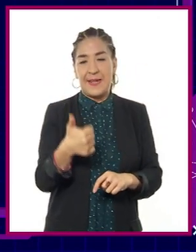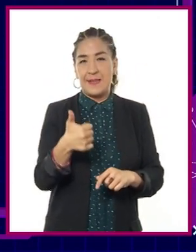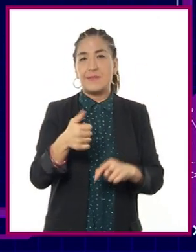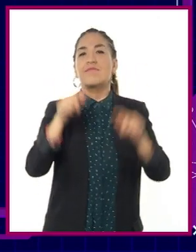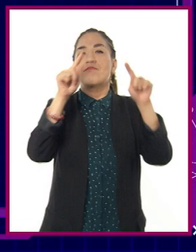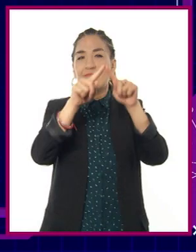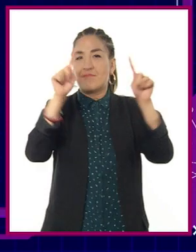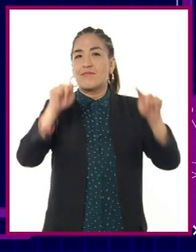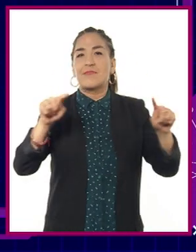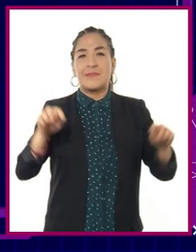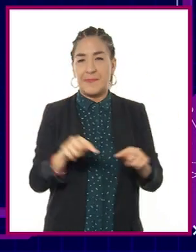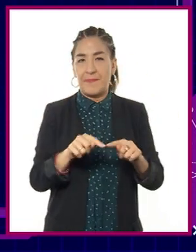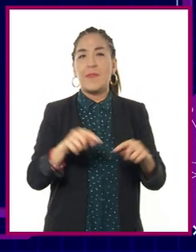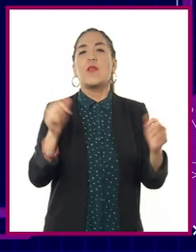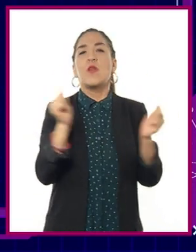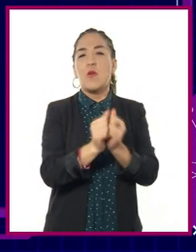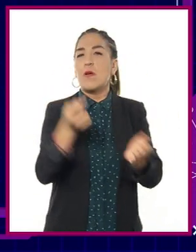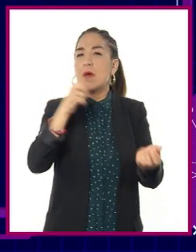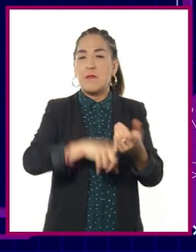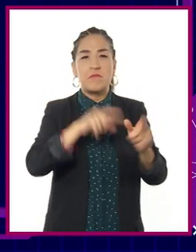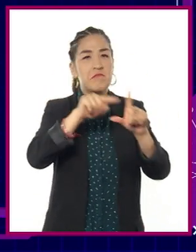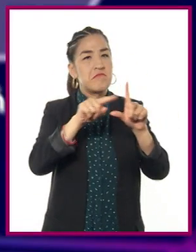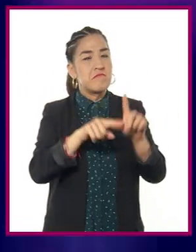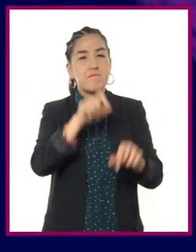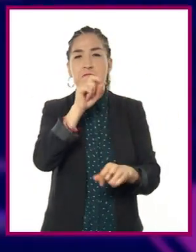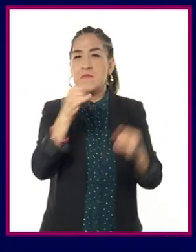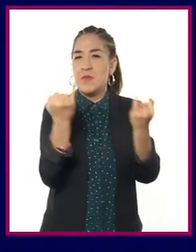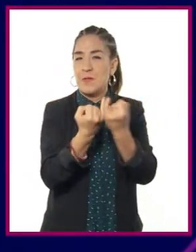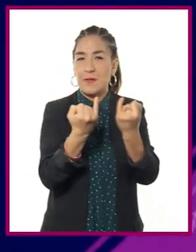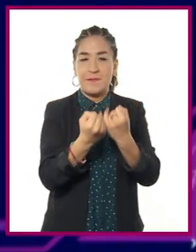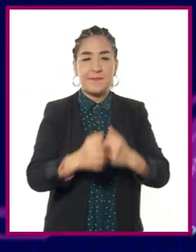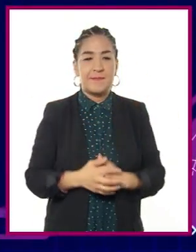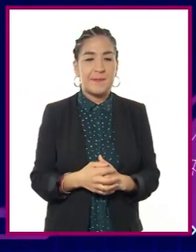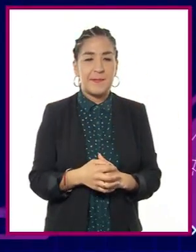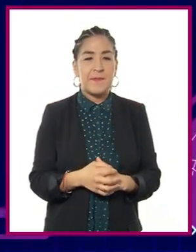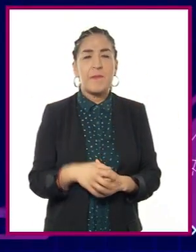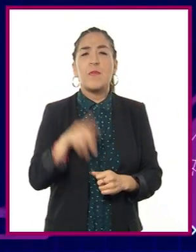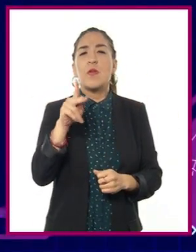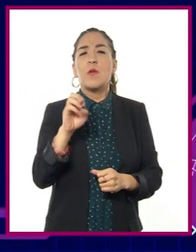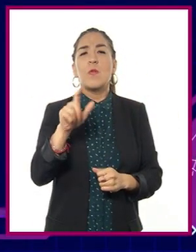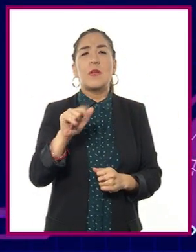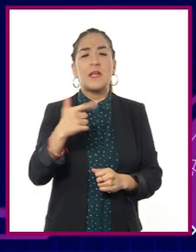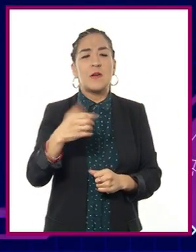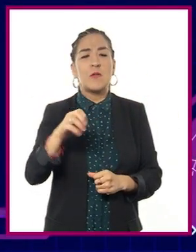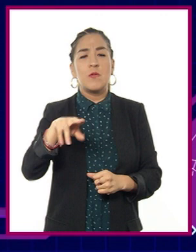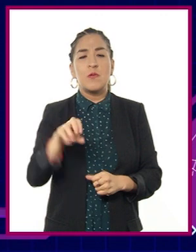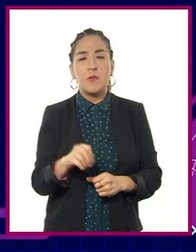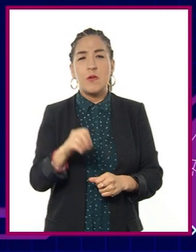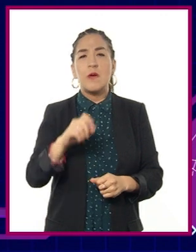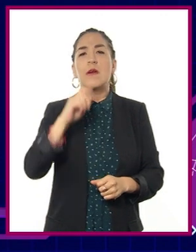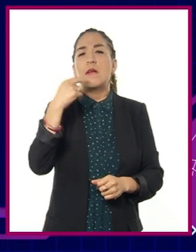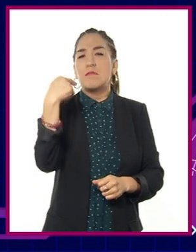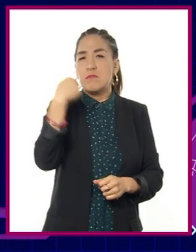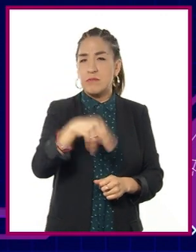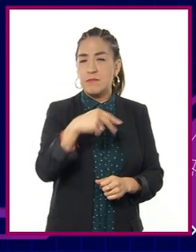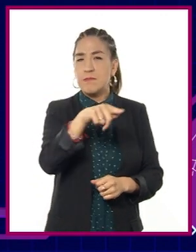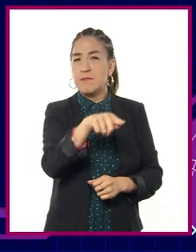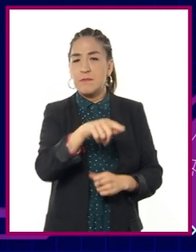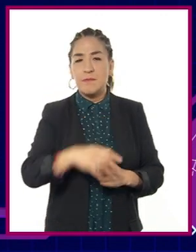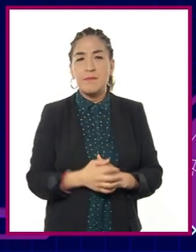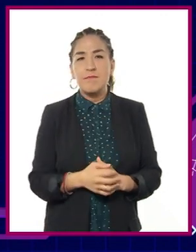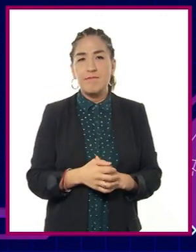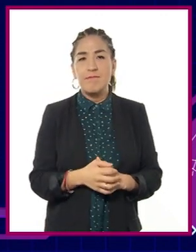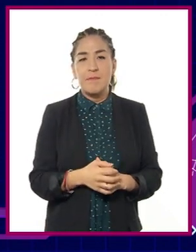ambos con ángulos interiores iguales. Los polígonos regulares reciben su nombre